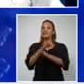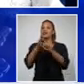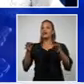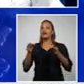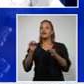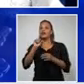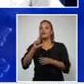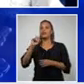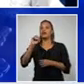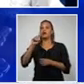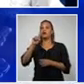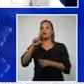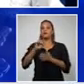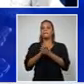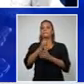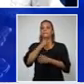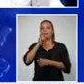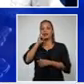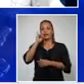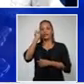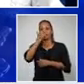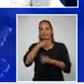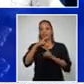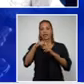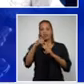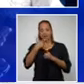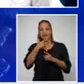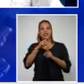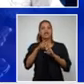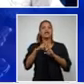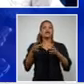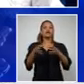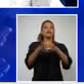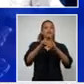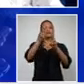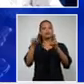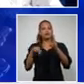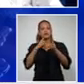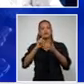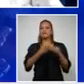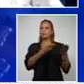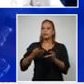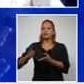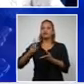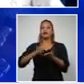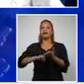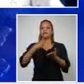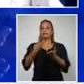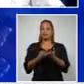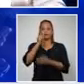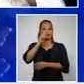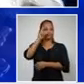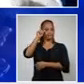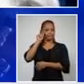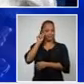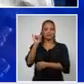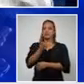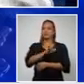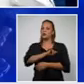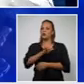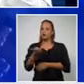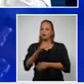se ha hecho habitual cada domingo. Y damos la bienvenida también a Marileimi Repilado, quien es nuestra intérprete en lengua de señas para